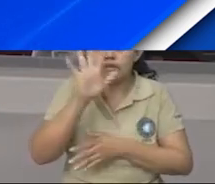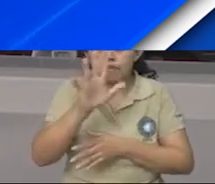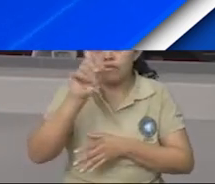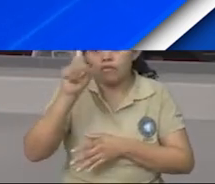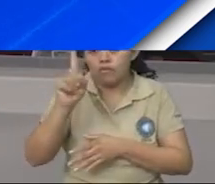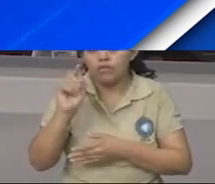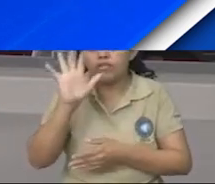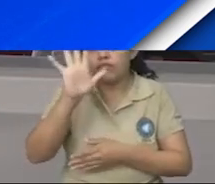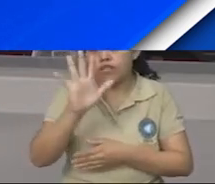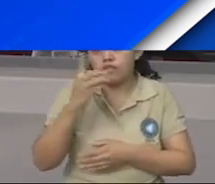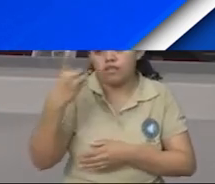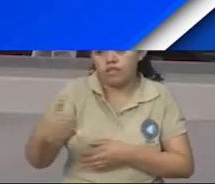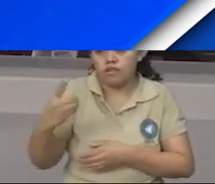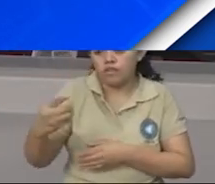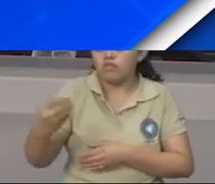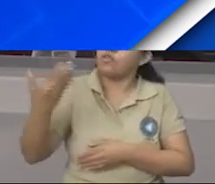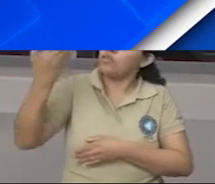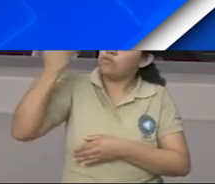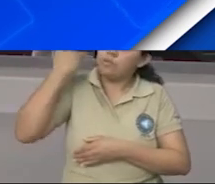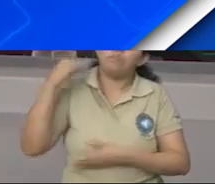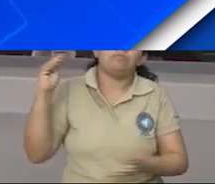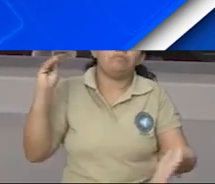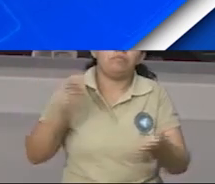5 pertenecen al derecho histórico.